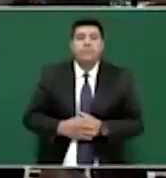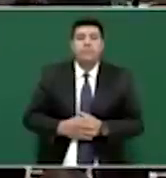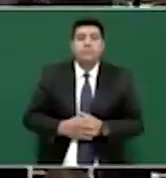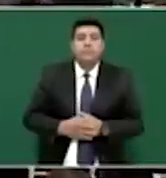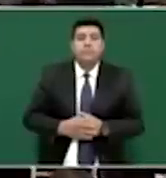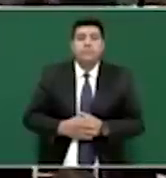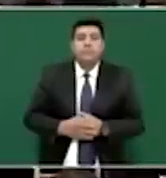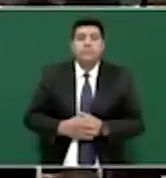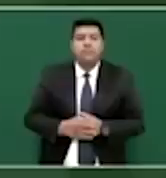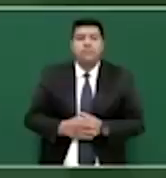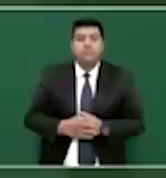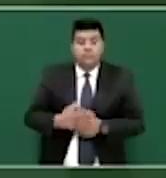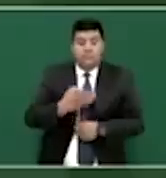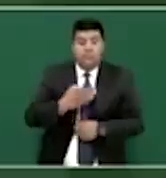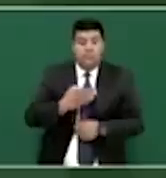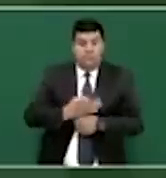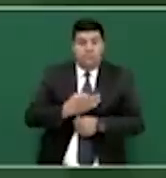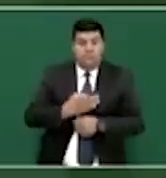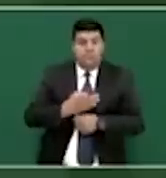está logrando